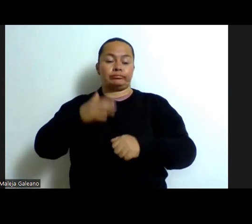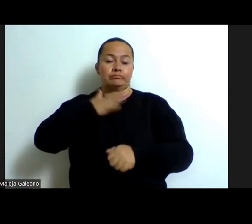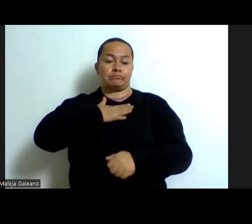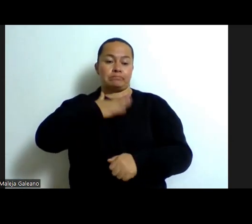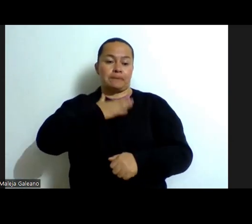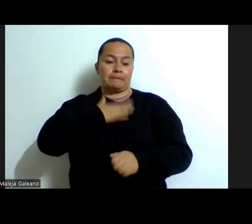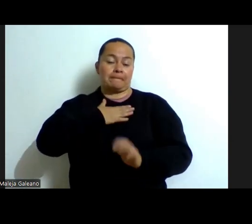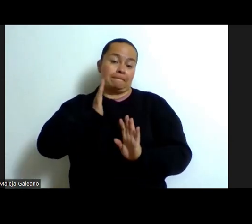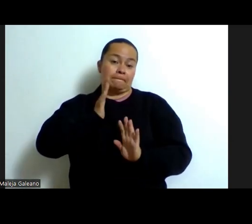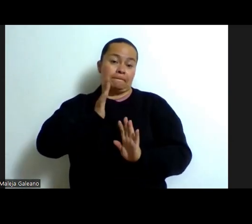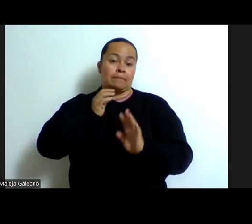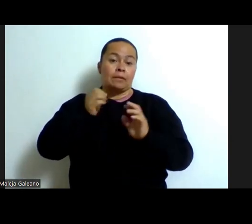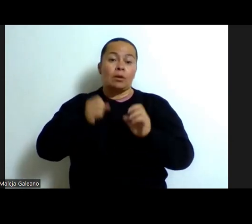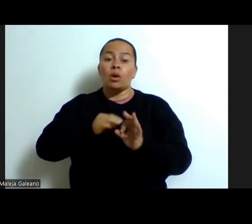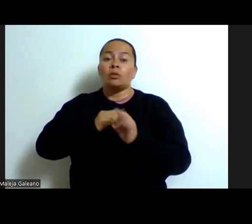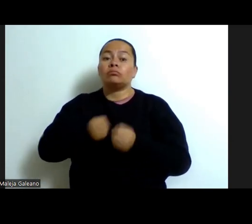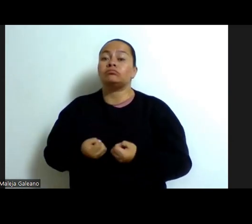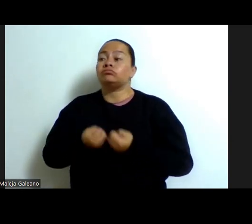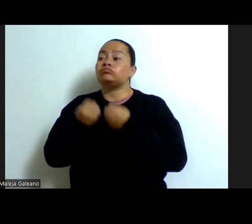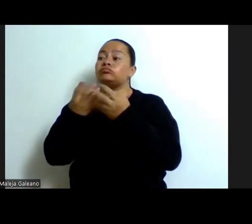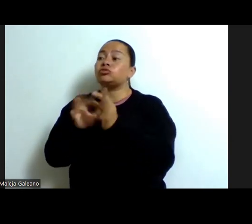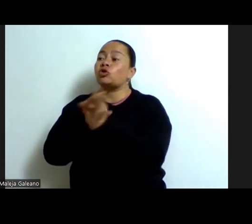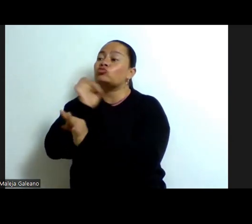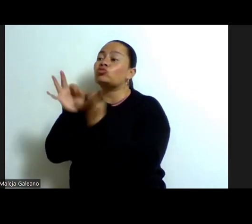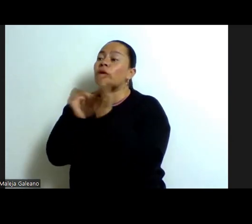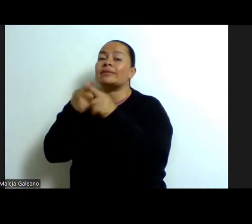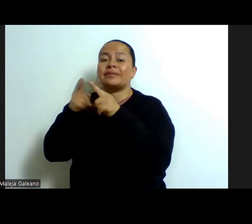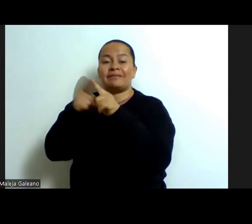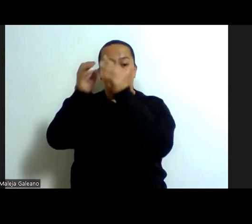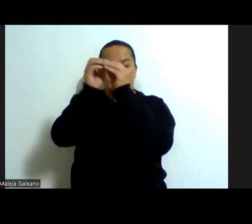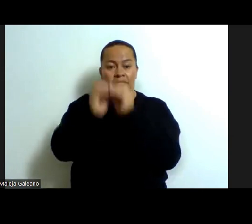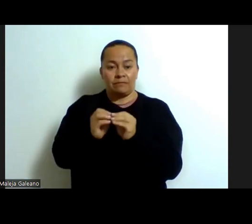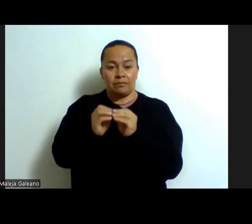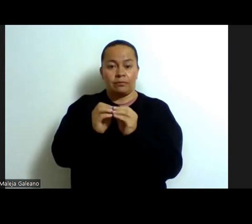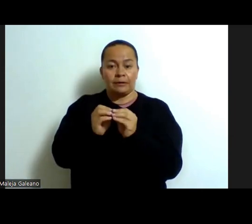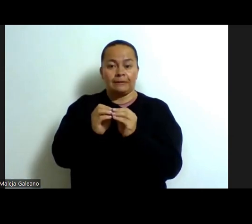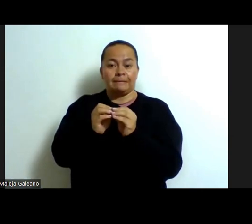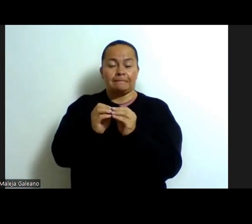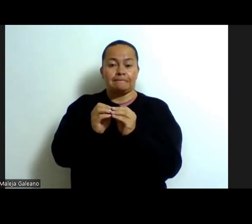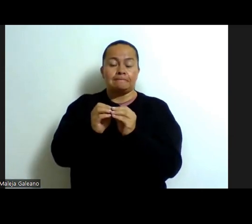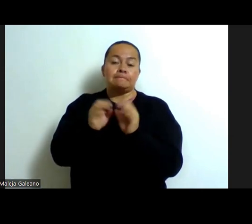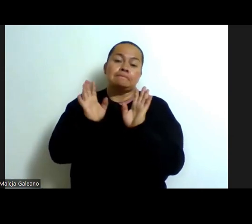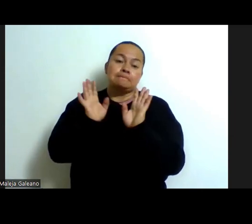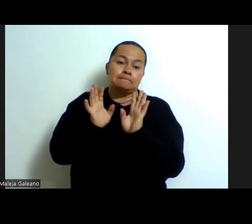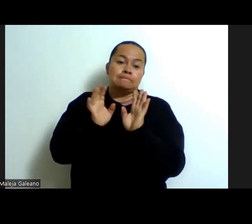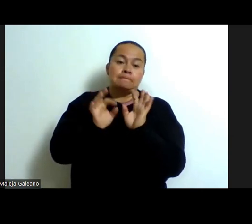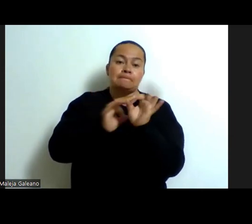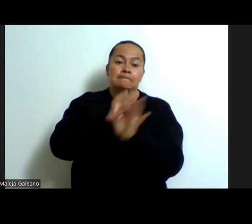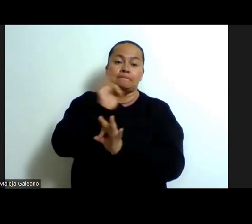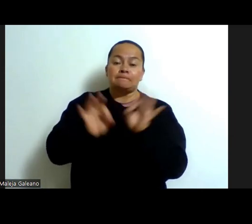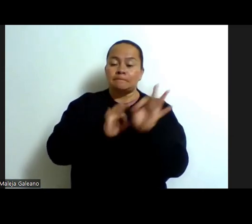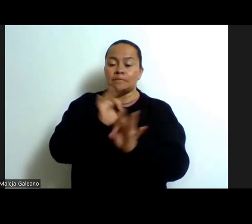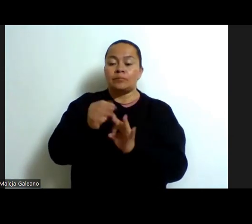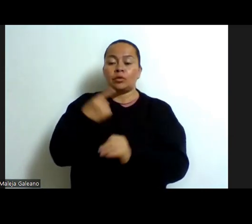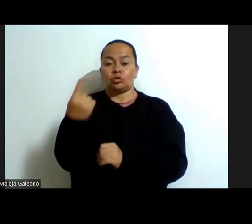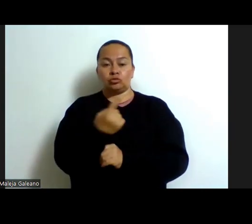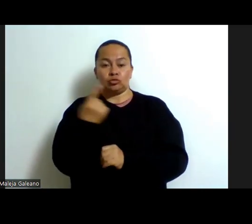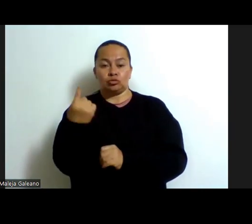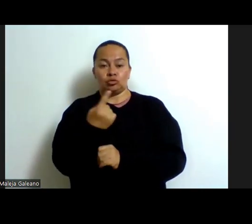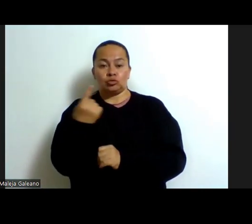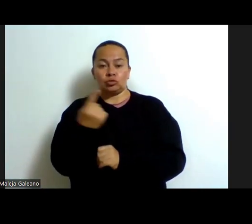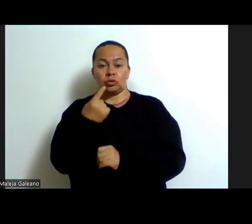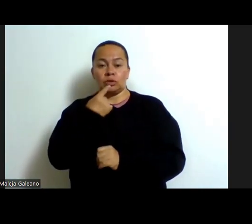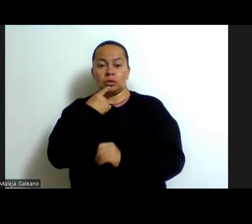puedo brindar cuidados de distintas maneras sí eh y el cuidado no solamente se